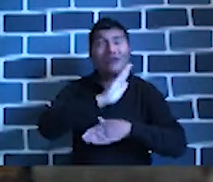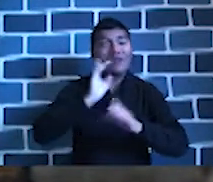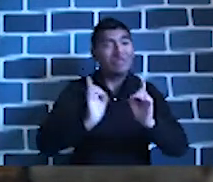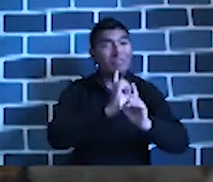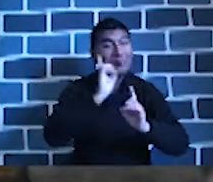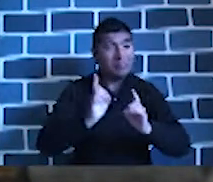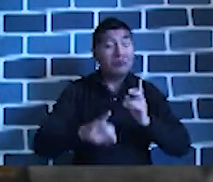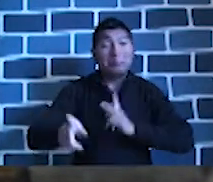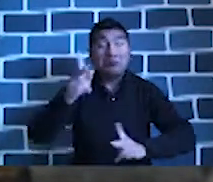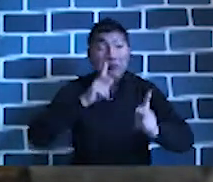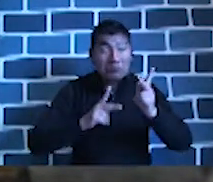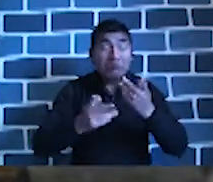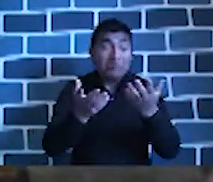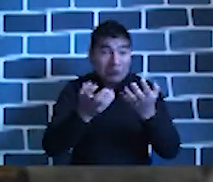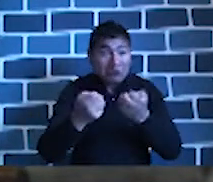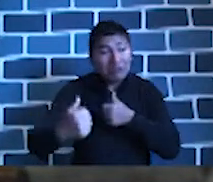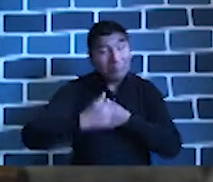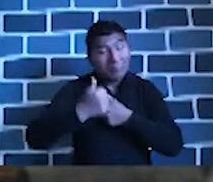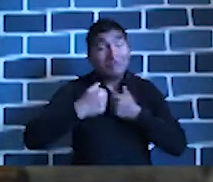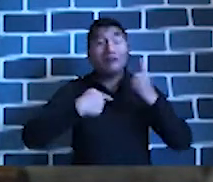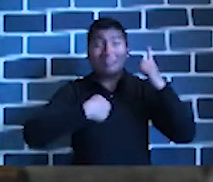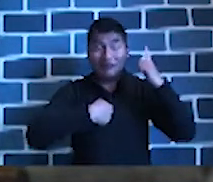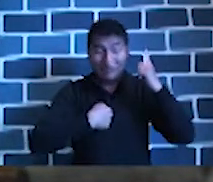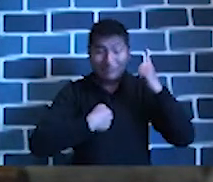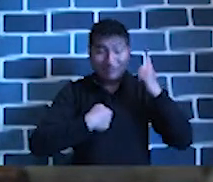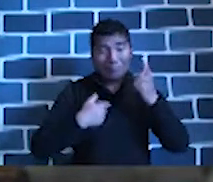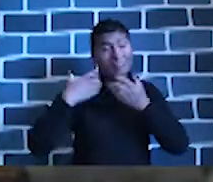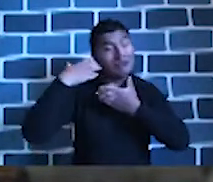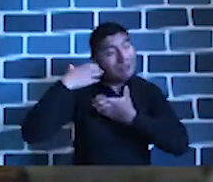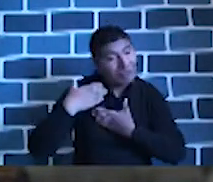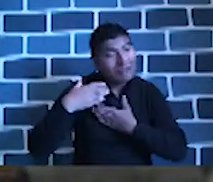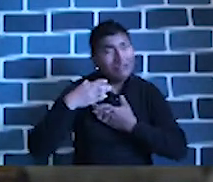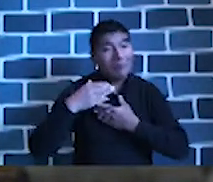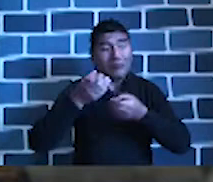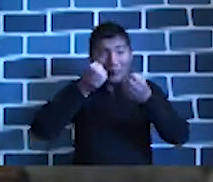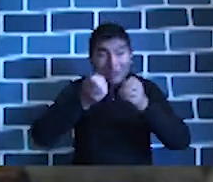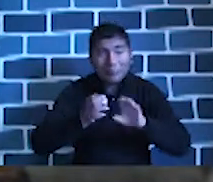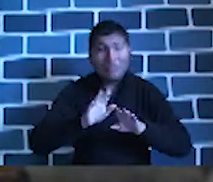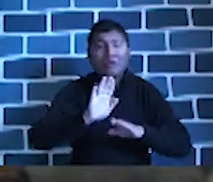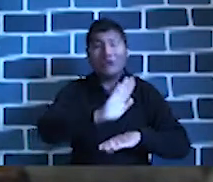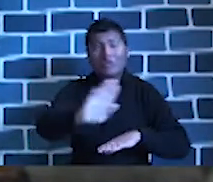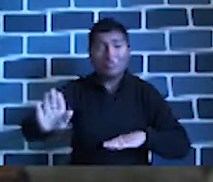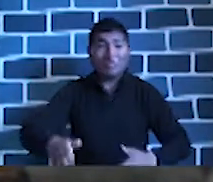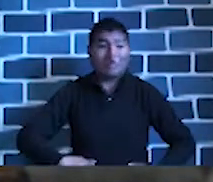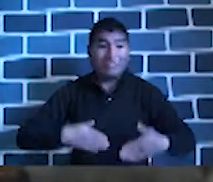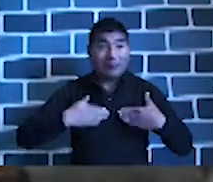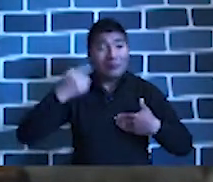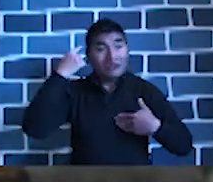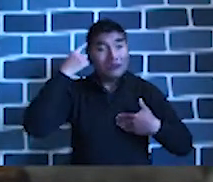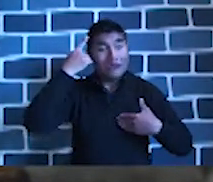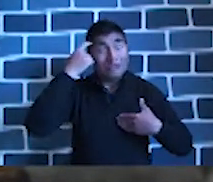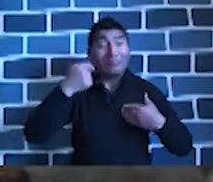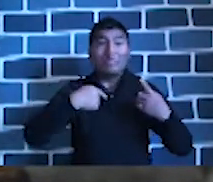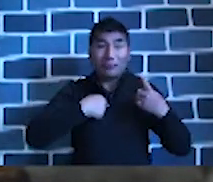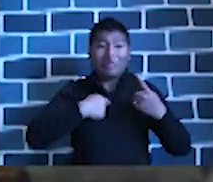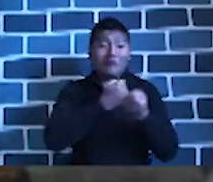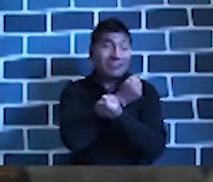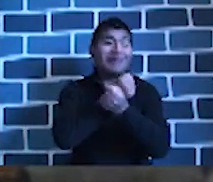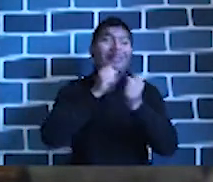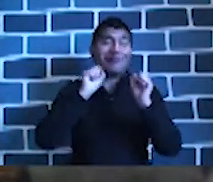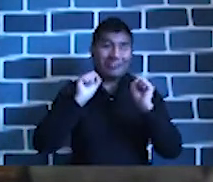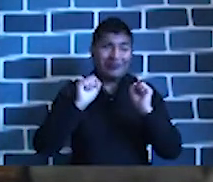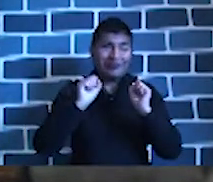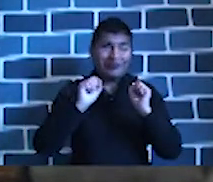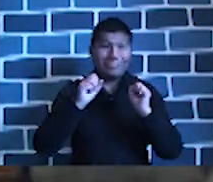quiera seguirme, cargue con su cruz. Quien pierde su vida por mí, la salvará.